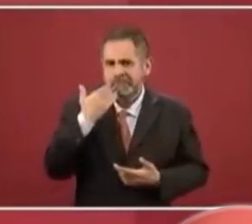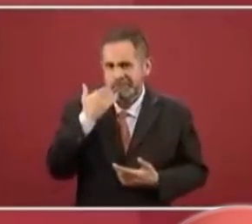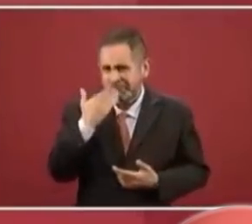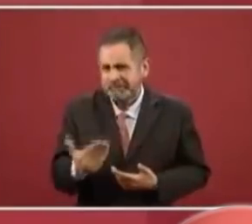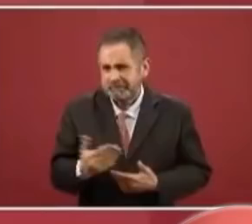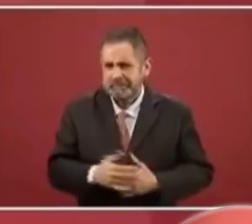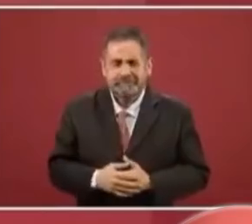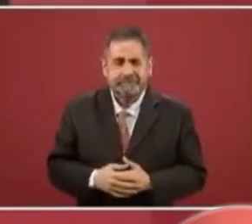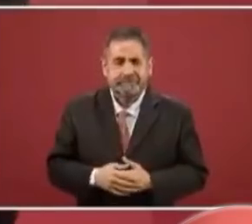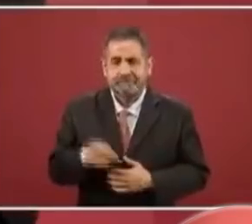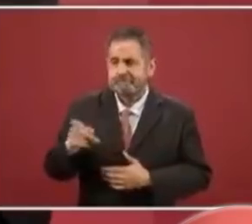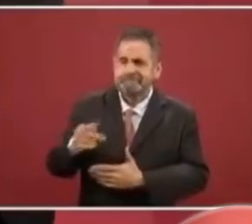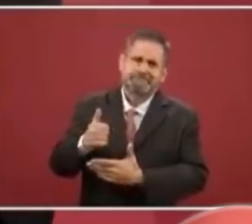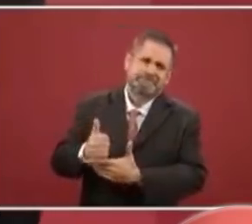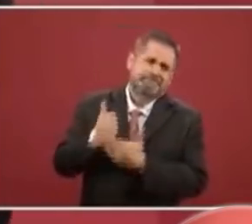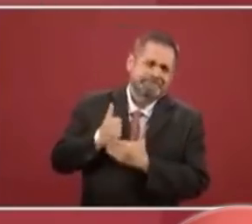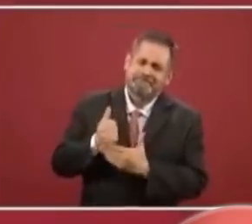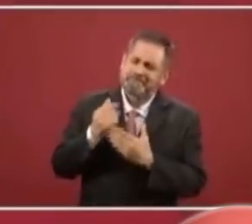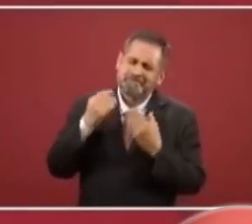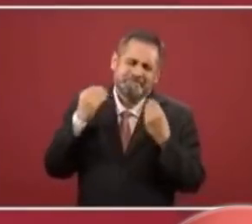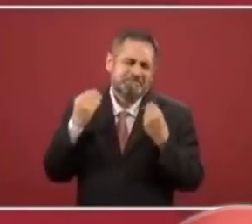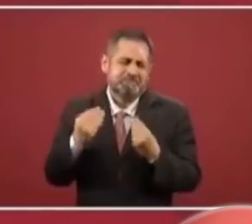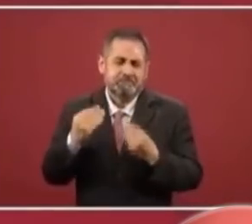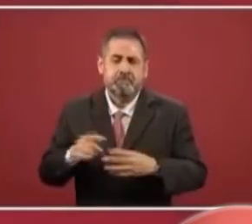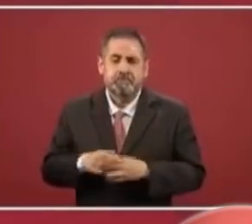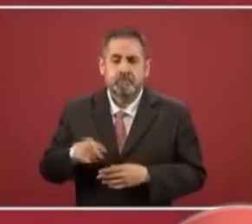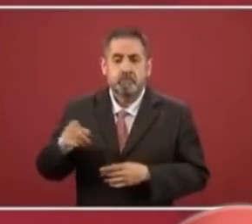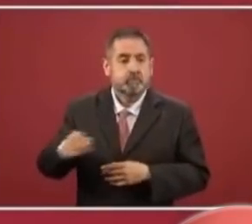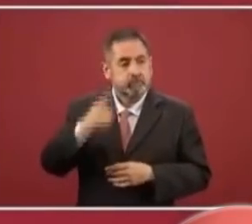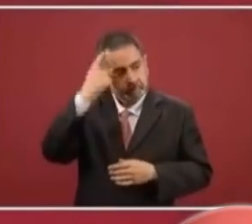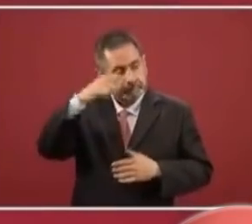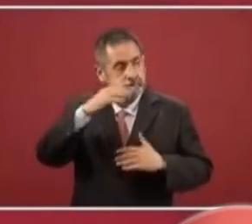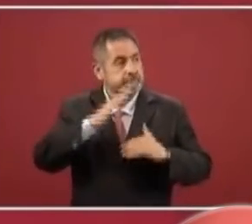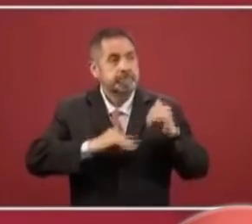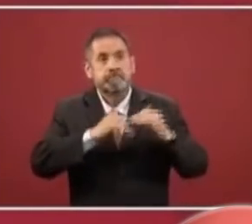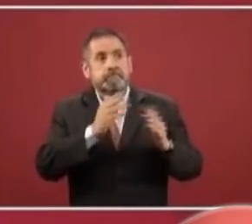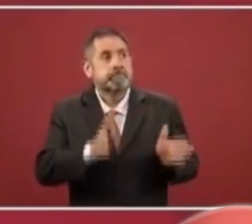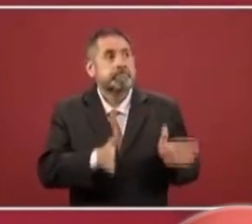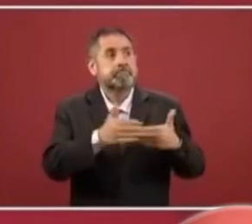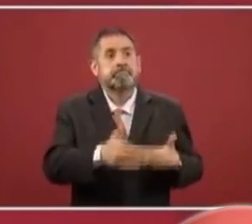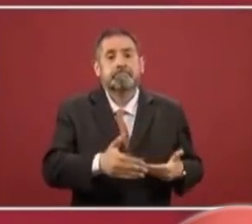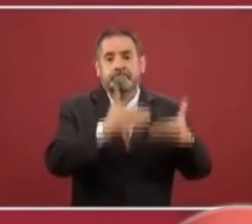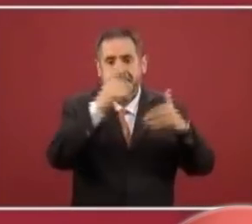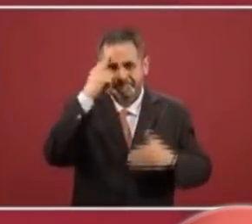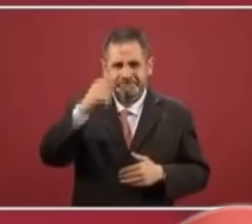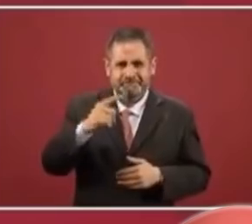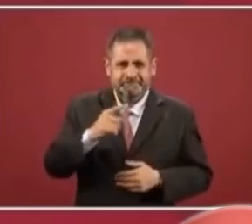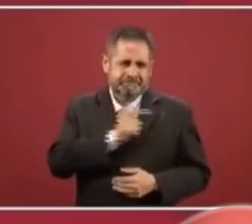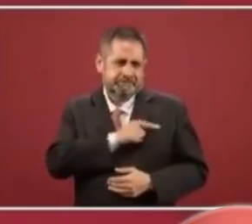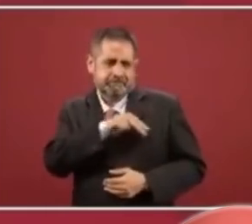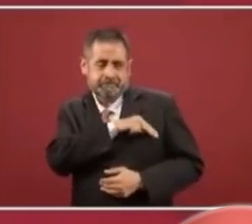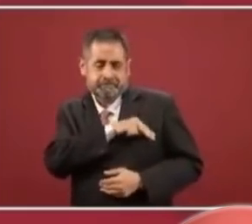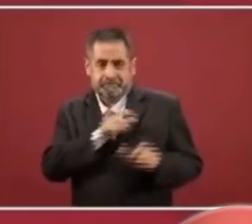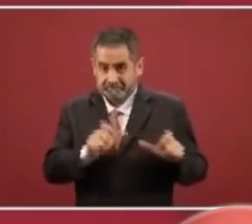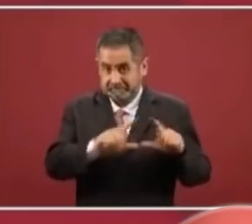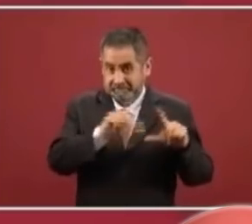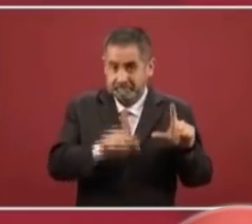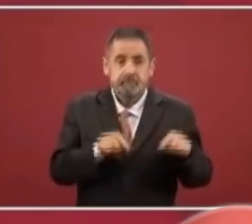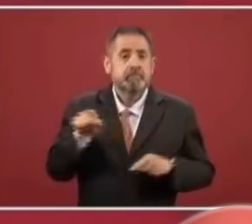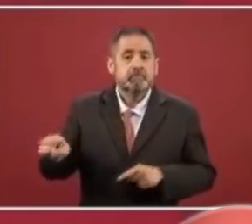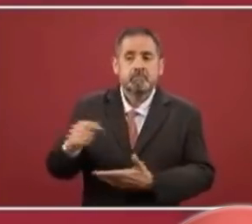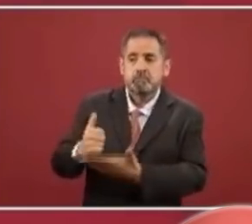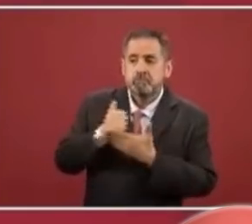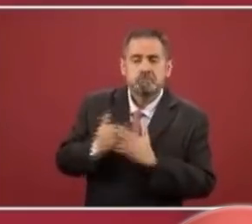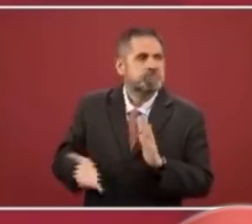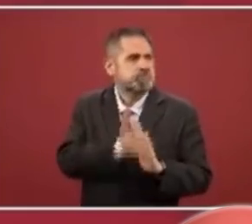Nos están ayudando haciendo los cuarteles para la Guardia Nacional,